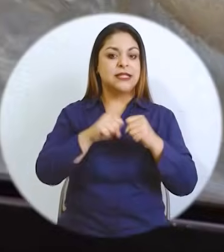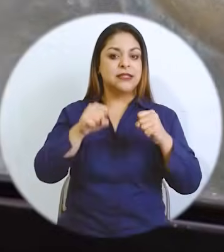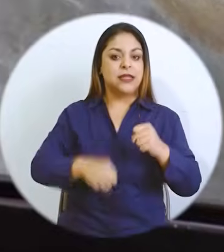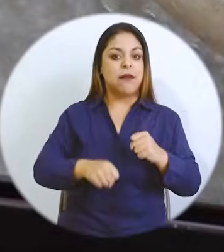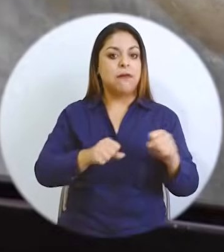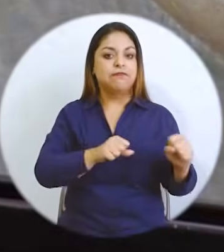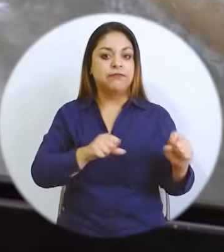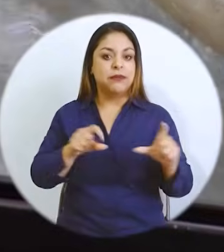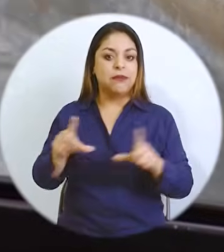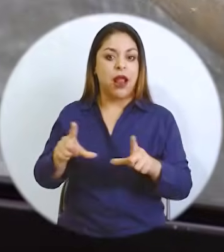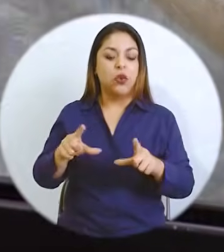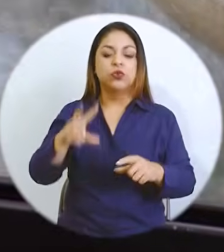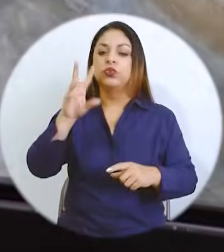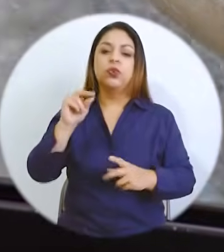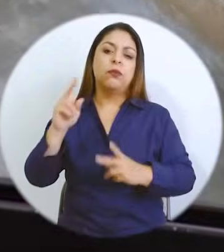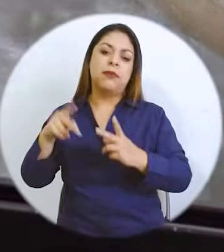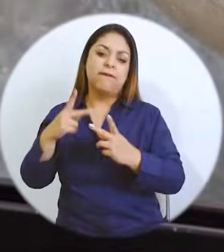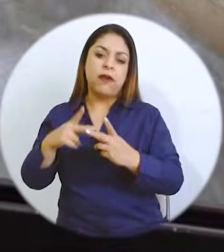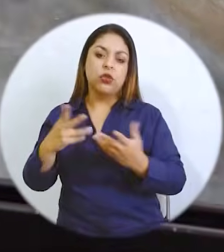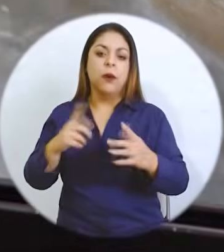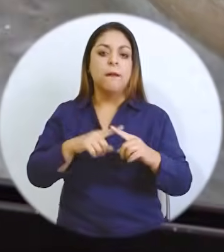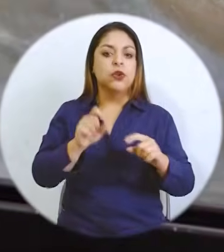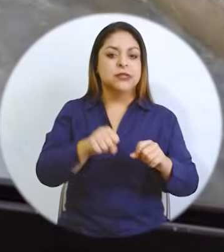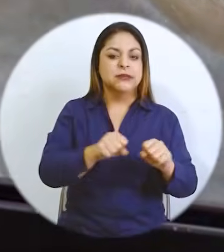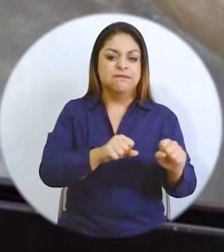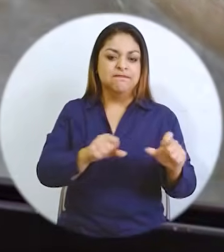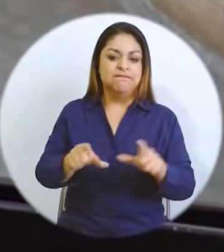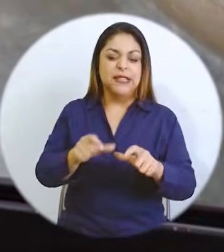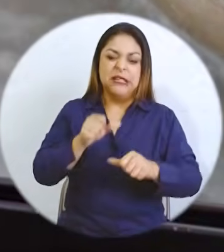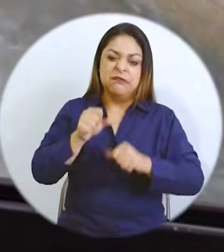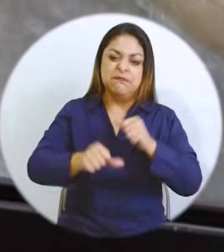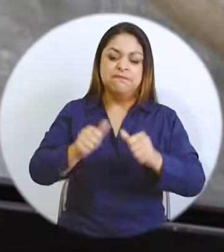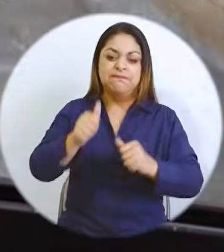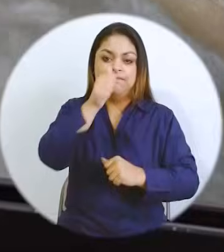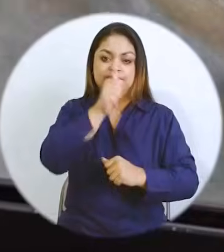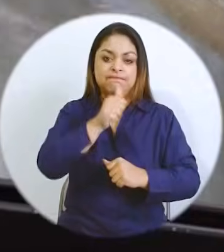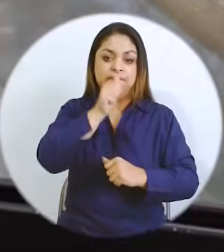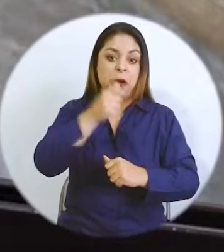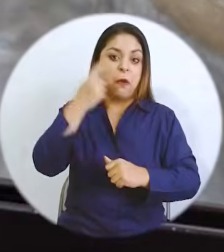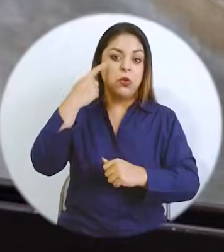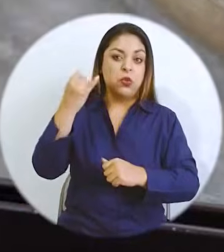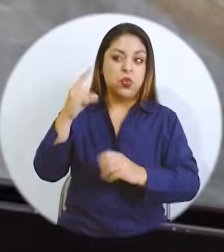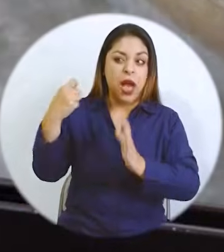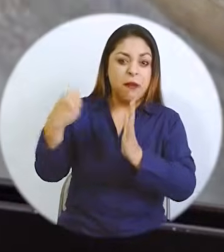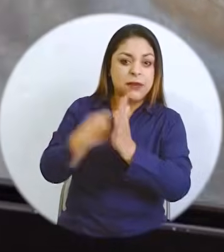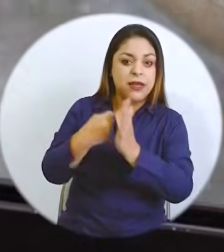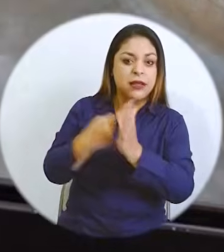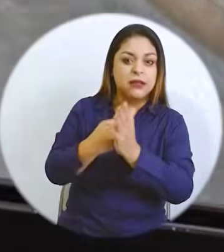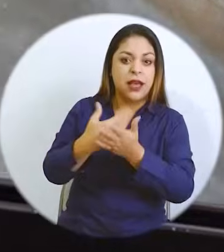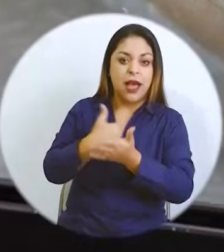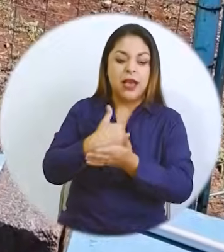sistemas preparados y resilientes para cuando una amenaza se presenta, un riesgo se materializa, puedan